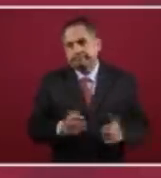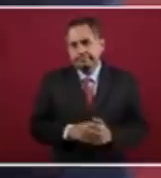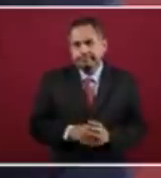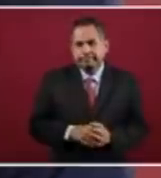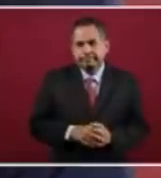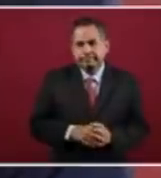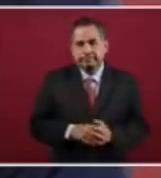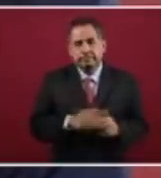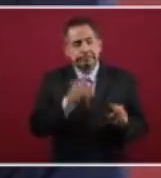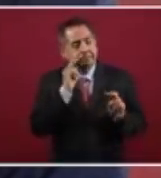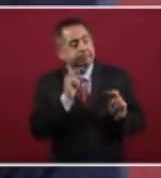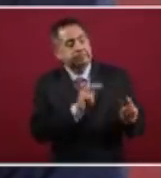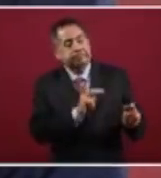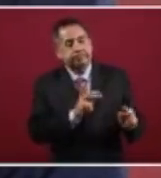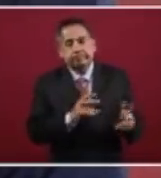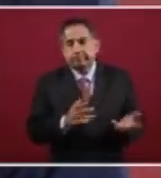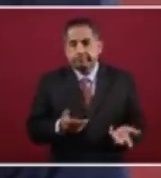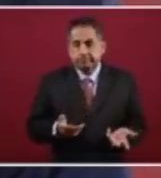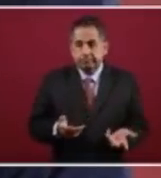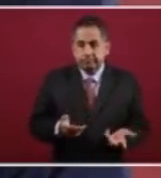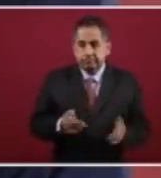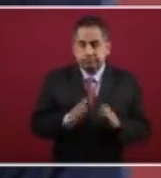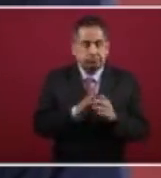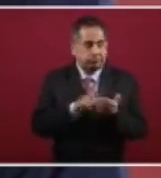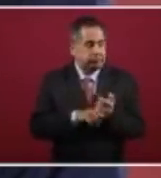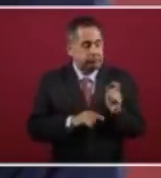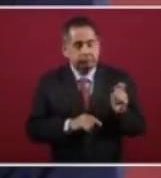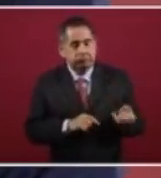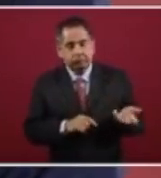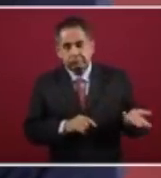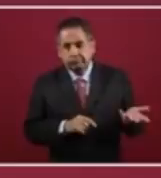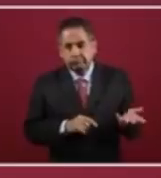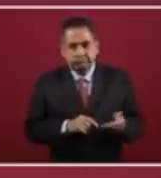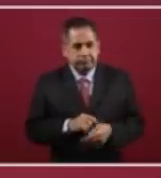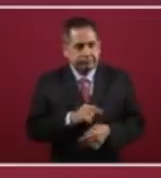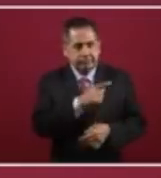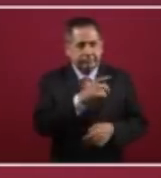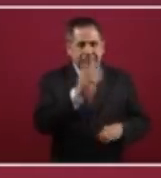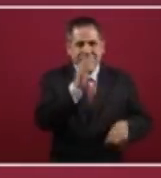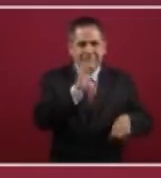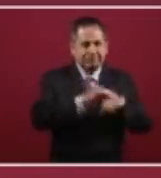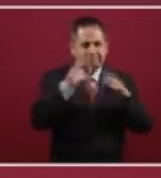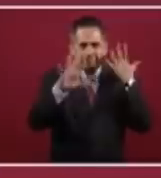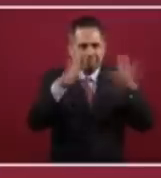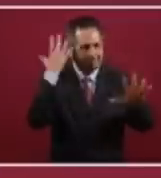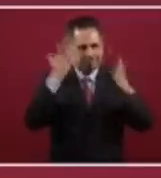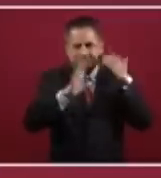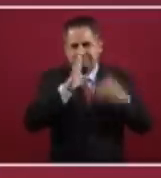o los verían como malcriados,